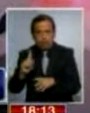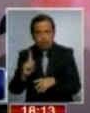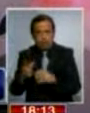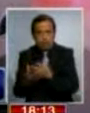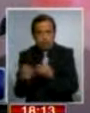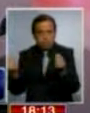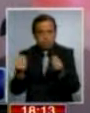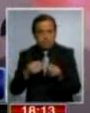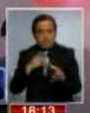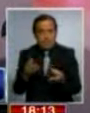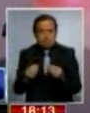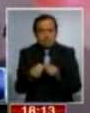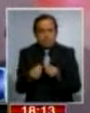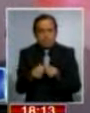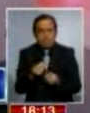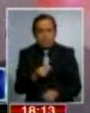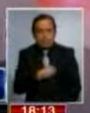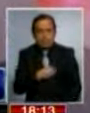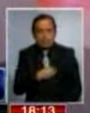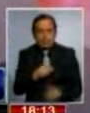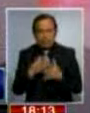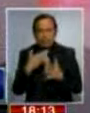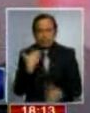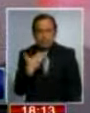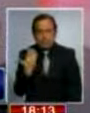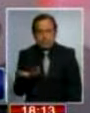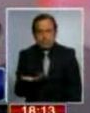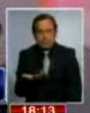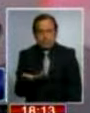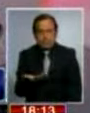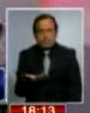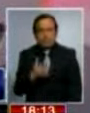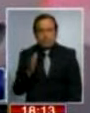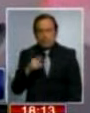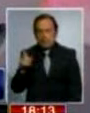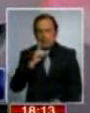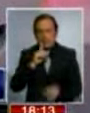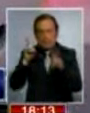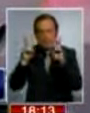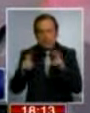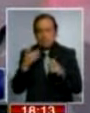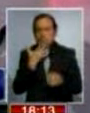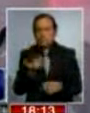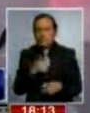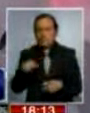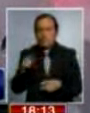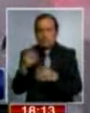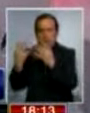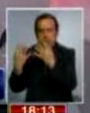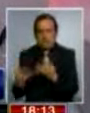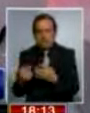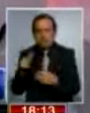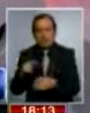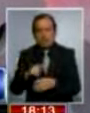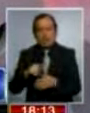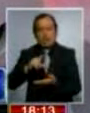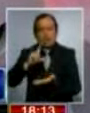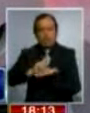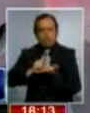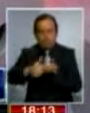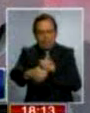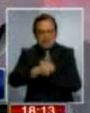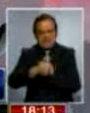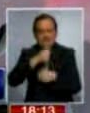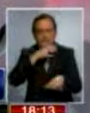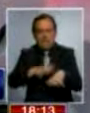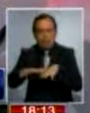internas, estaríamos hoy lamentando la pérdida de vidas humanas. Ok, hay un tema y del cual vamos a hablar y tiene toda la razón, que es el tema de por qué esta cárcel no es la única, está construida en esta zona.